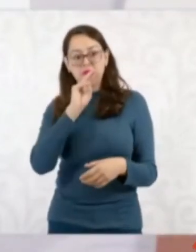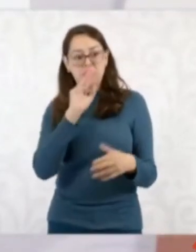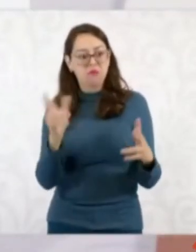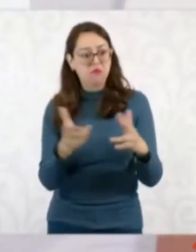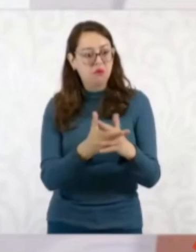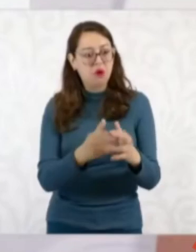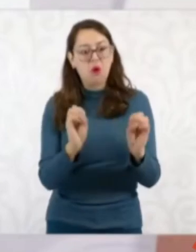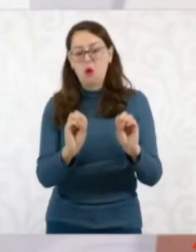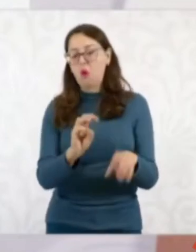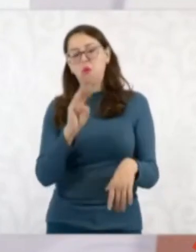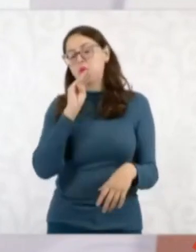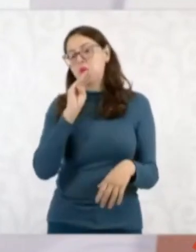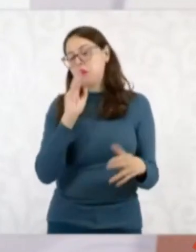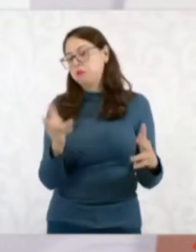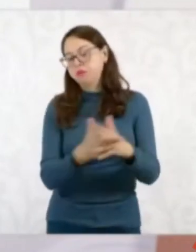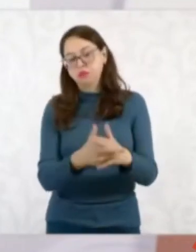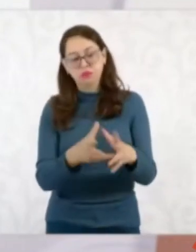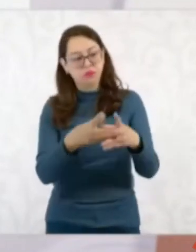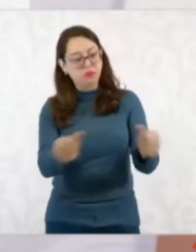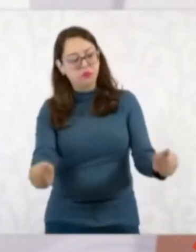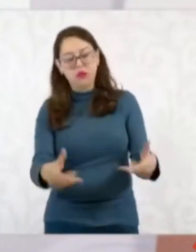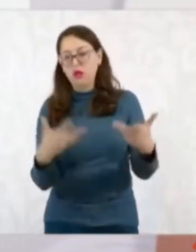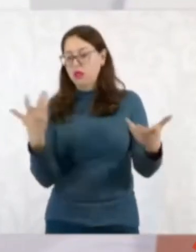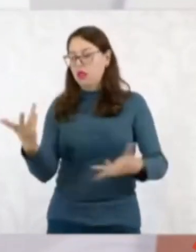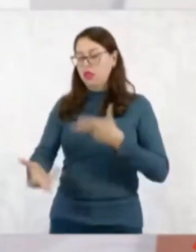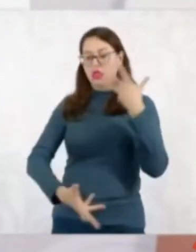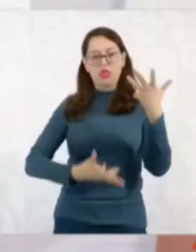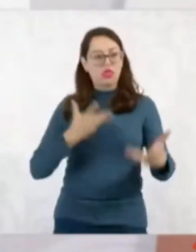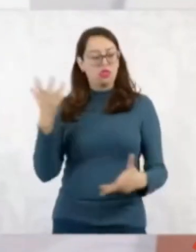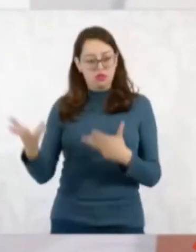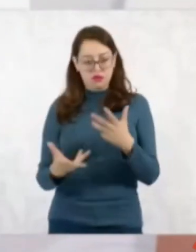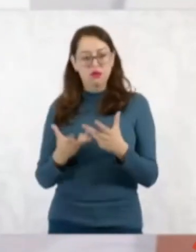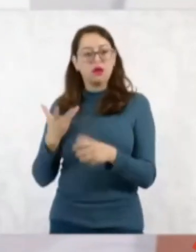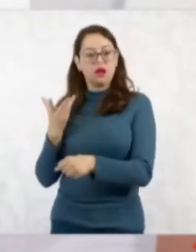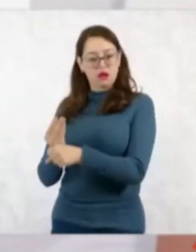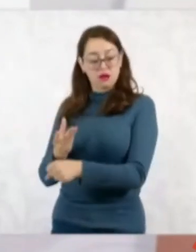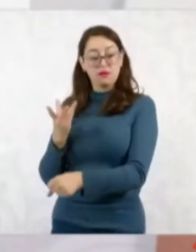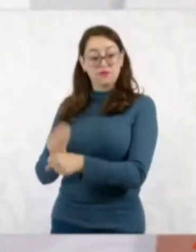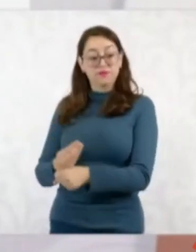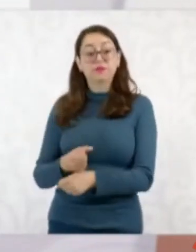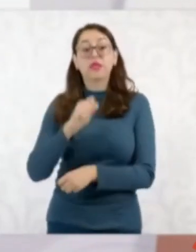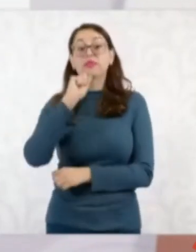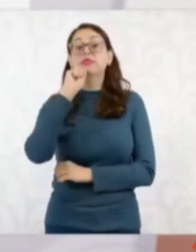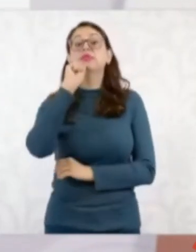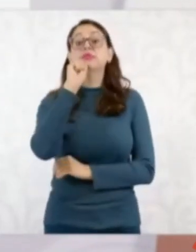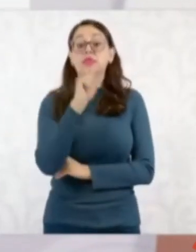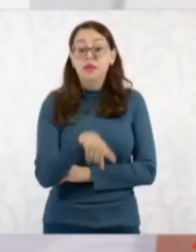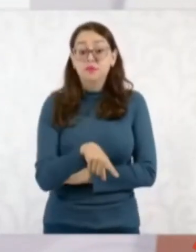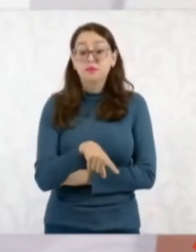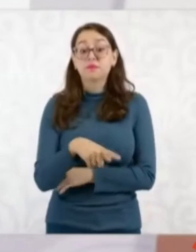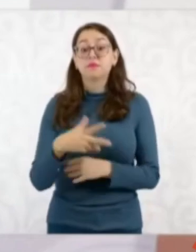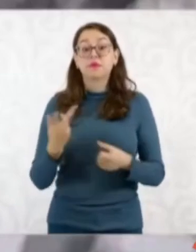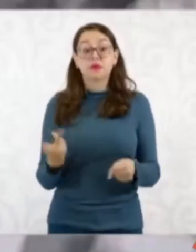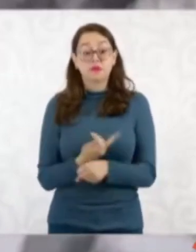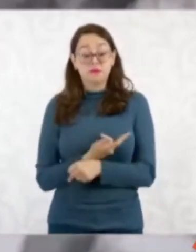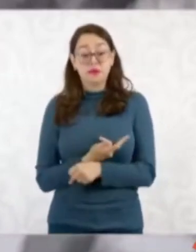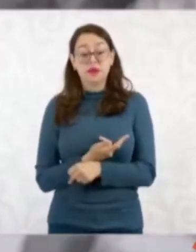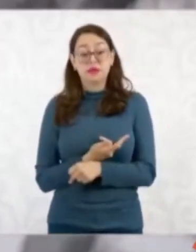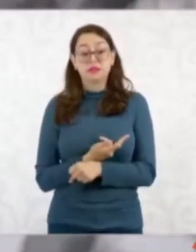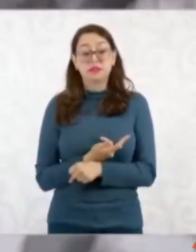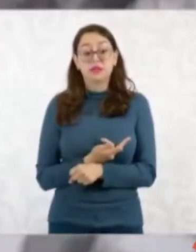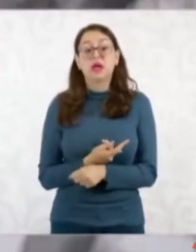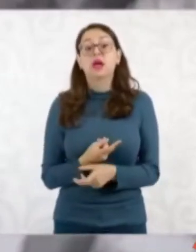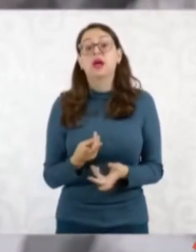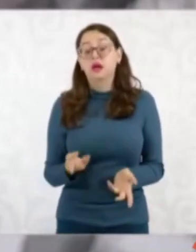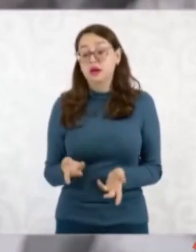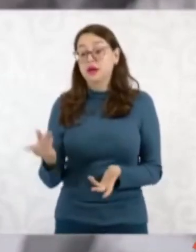madres, la restitución, y esto es muy importante porque ha sido también un elemento que lo han puesto de